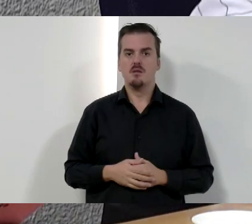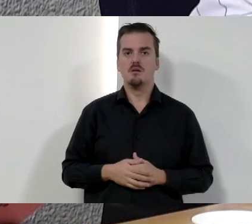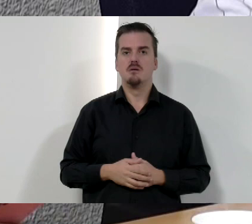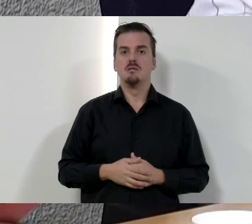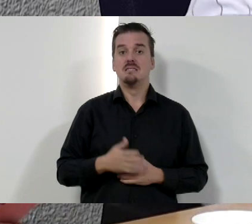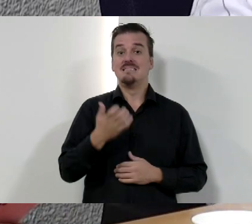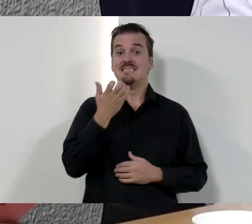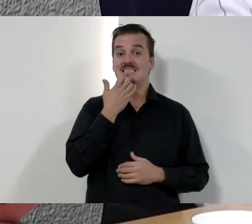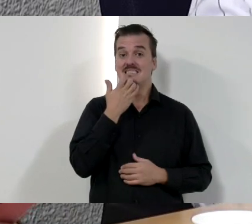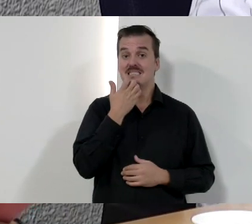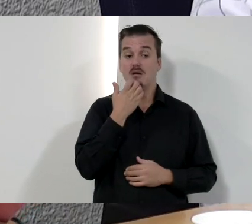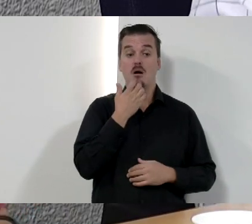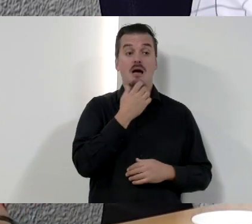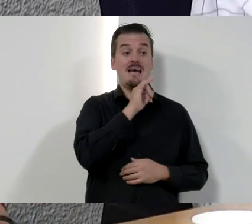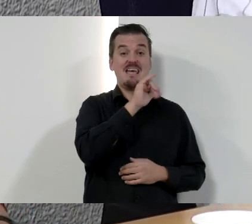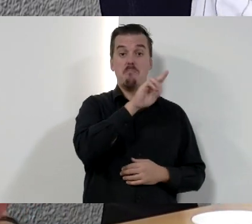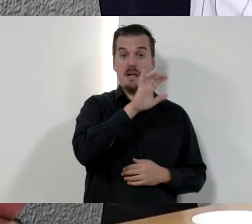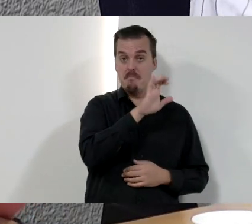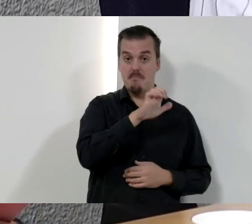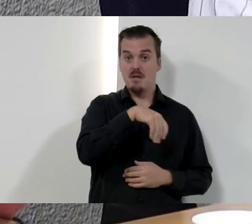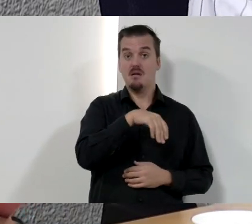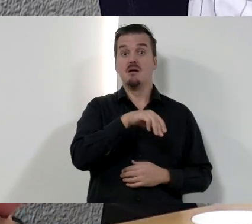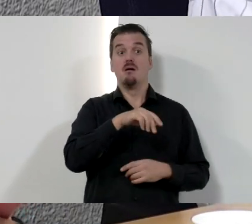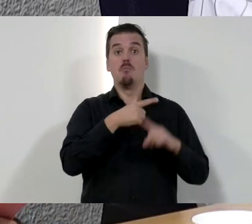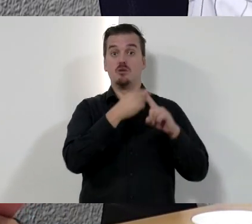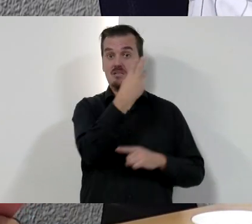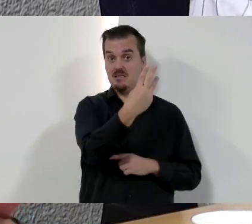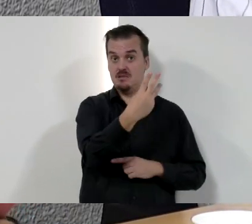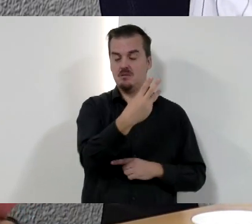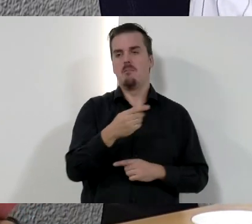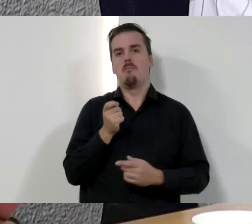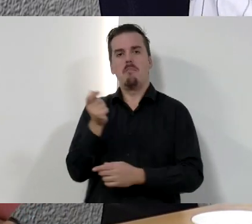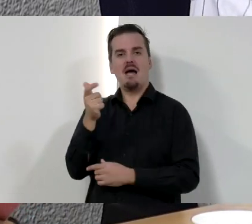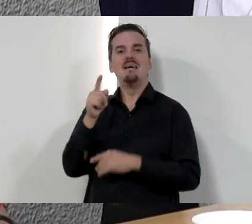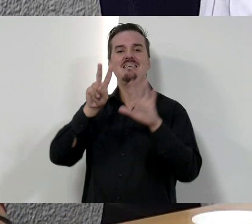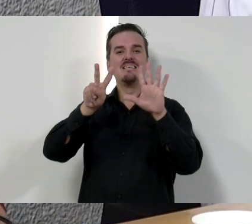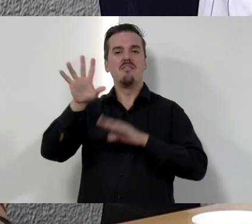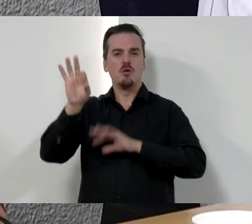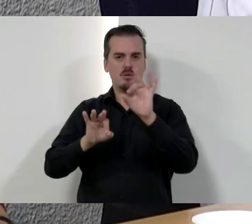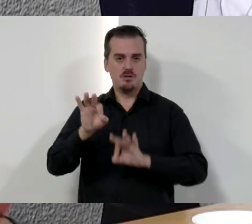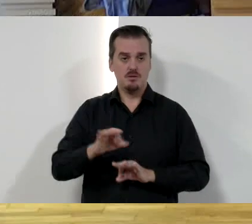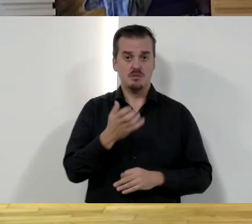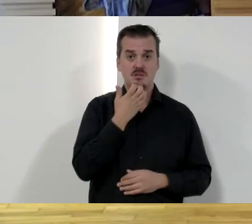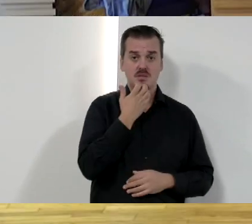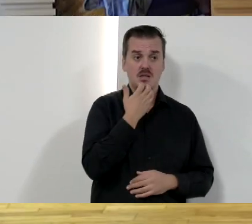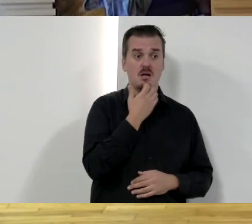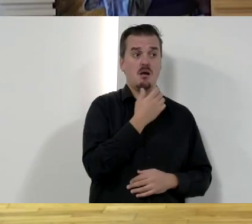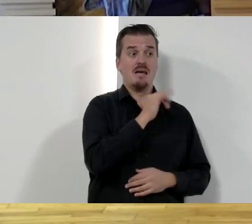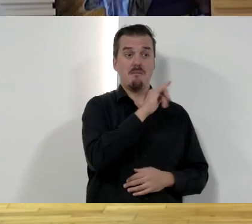Para aquellos que tienen más de tres veces el IPREM, pagan el 75%, para los que cobran más de dos veces el